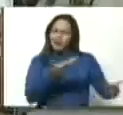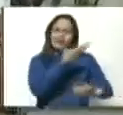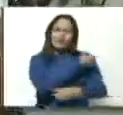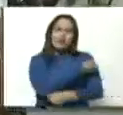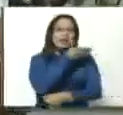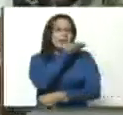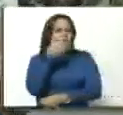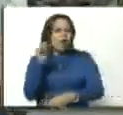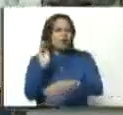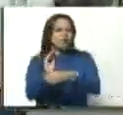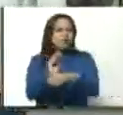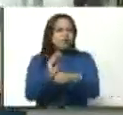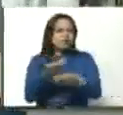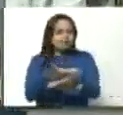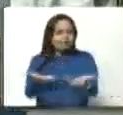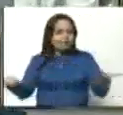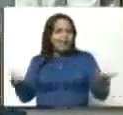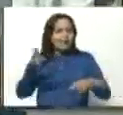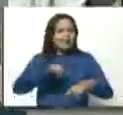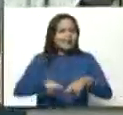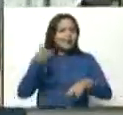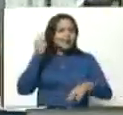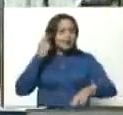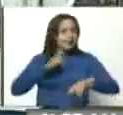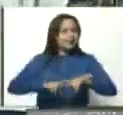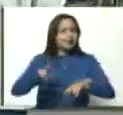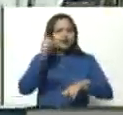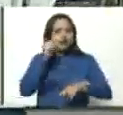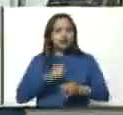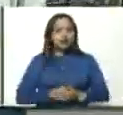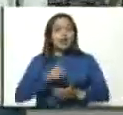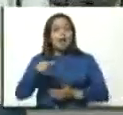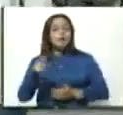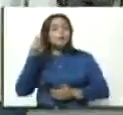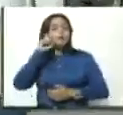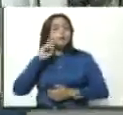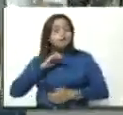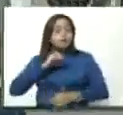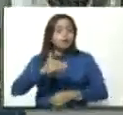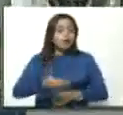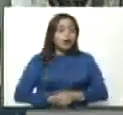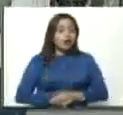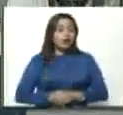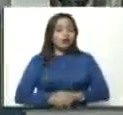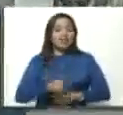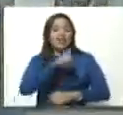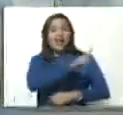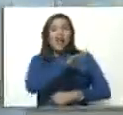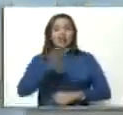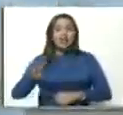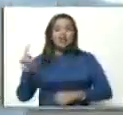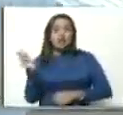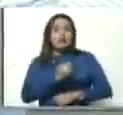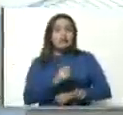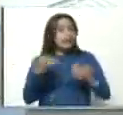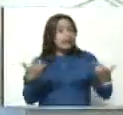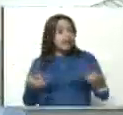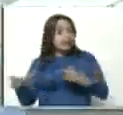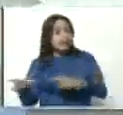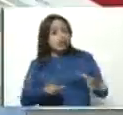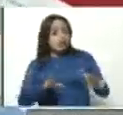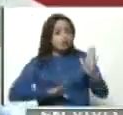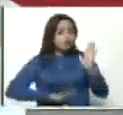protección que le podemos dar a nuestros niños y nuestras niñas. A las embarazadas con 14 meses de gestación,